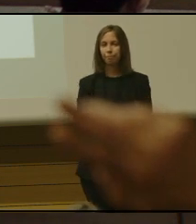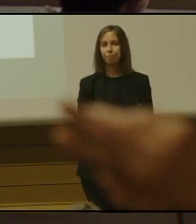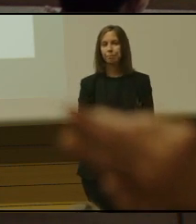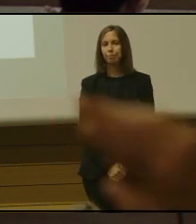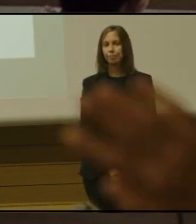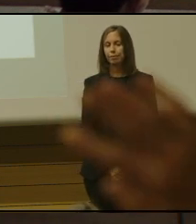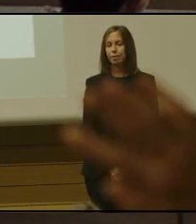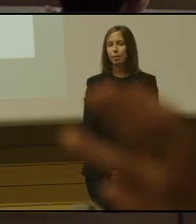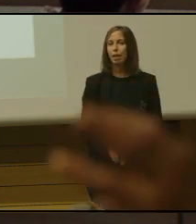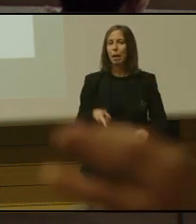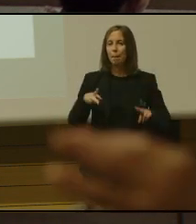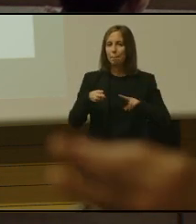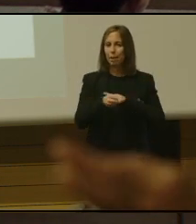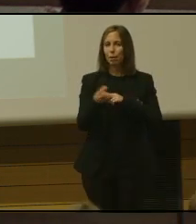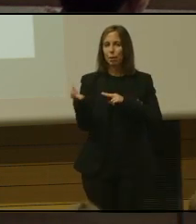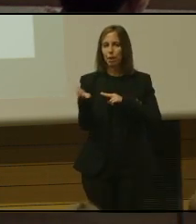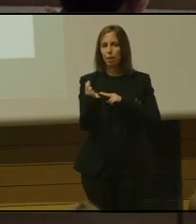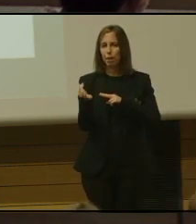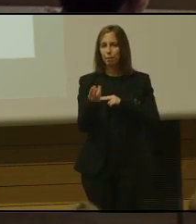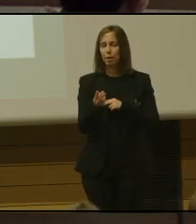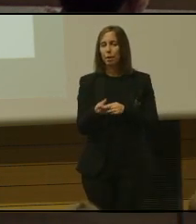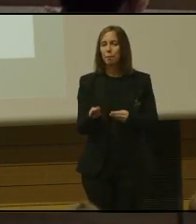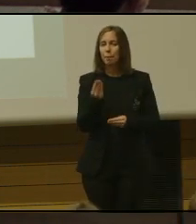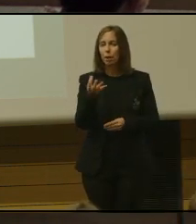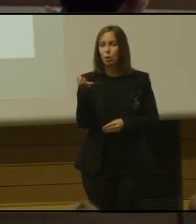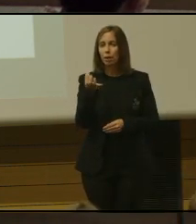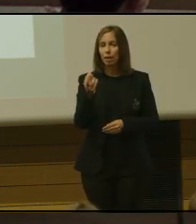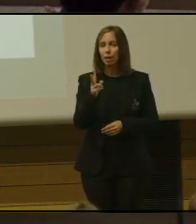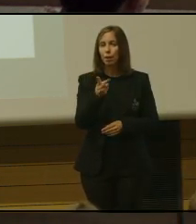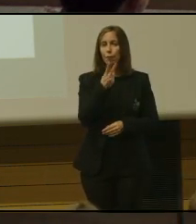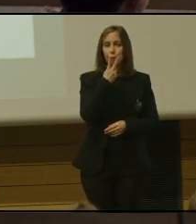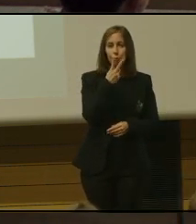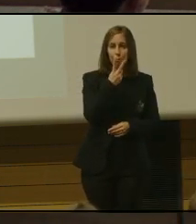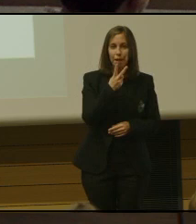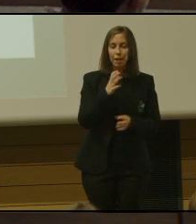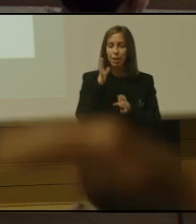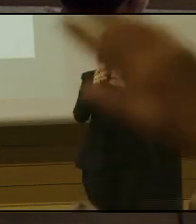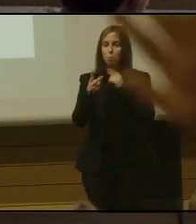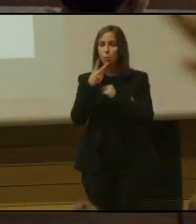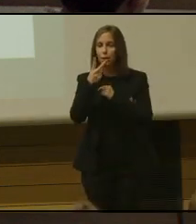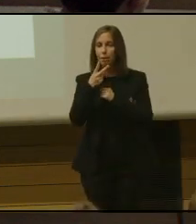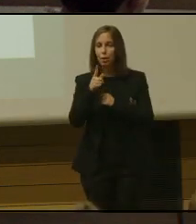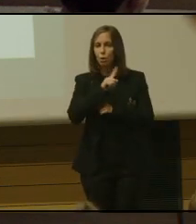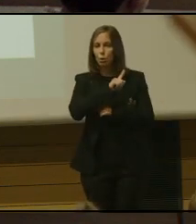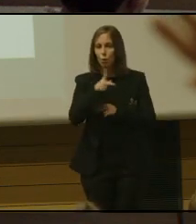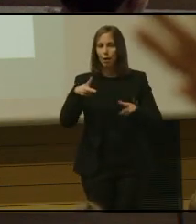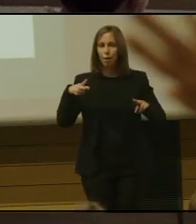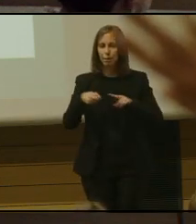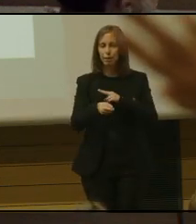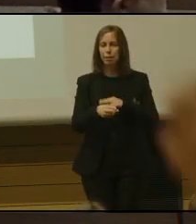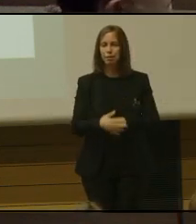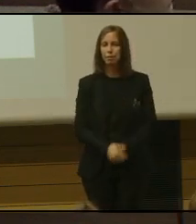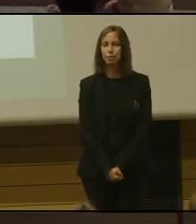Principio de precaución. Lo mejor es no fumar y lo mejor es no estar expuesto al humo de tabaco.